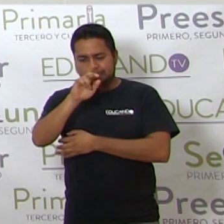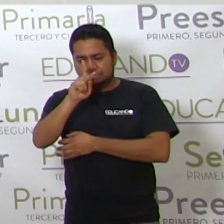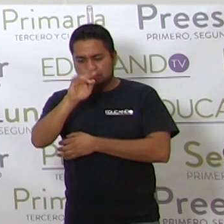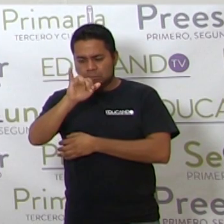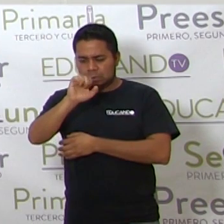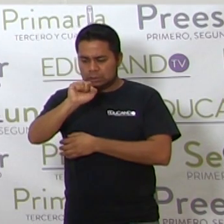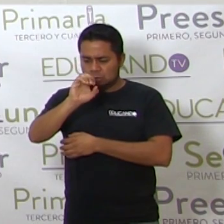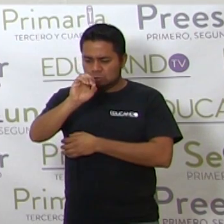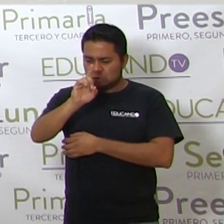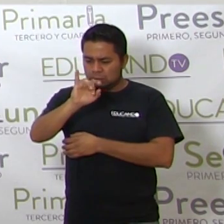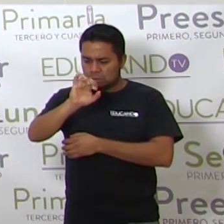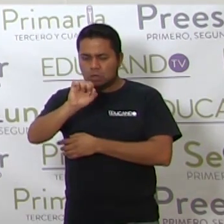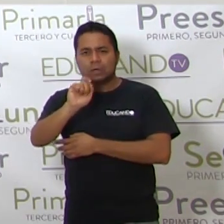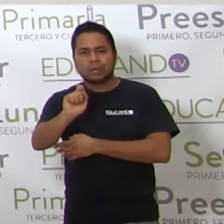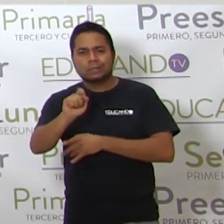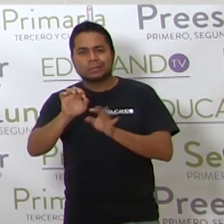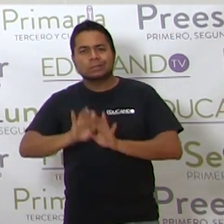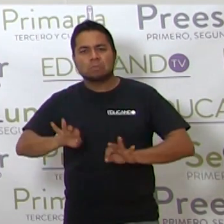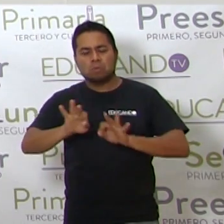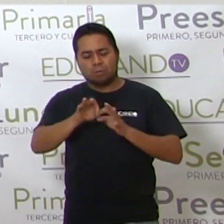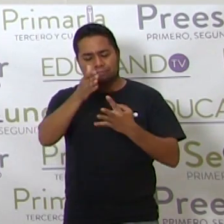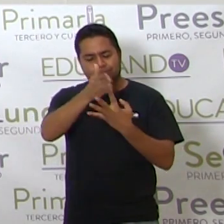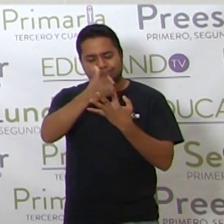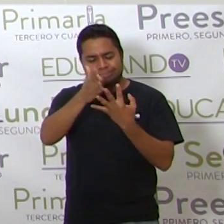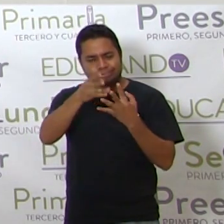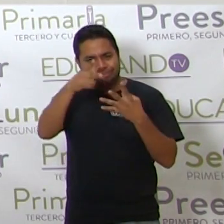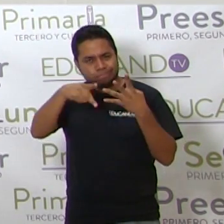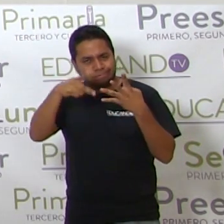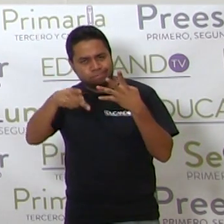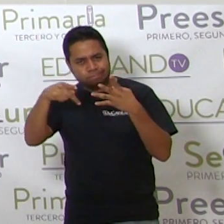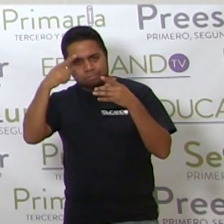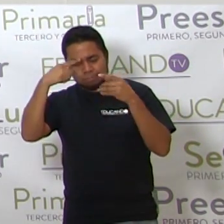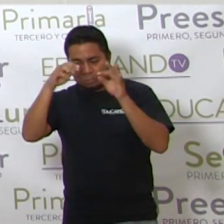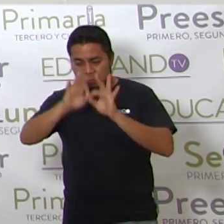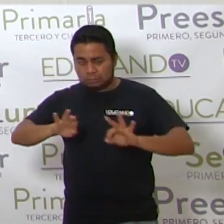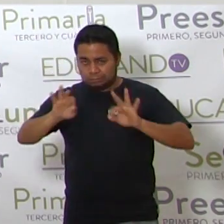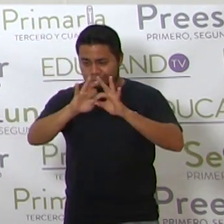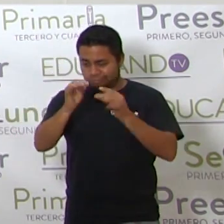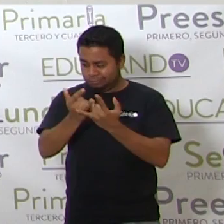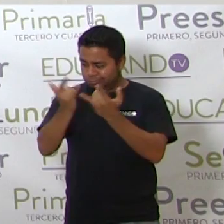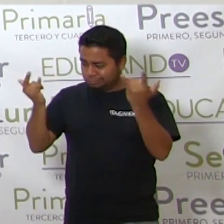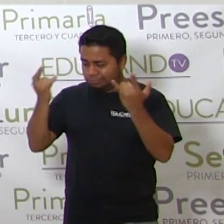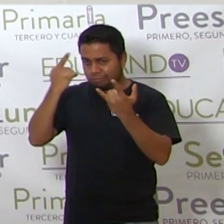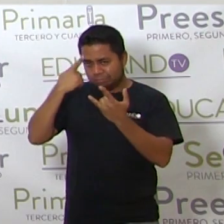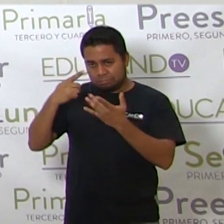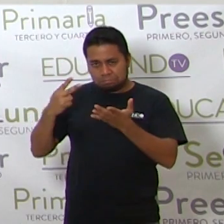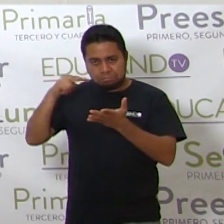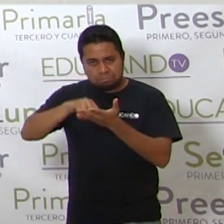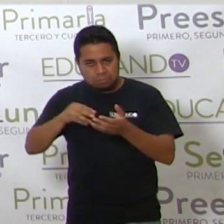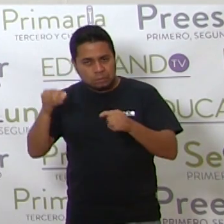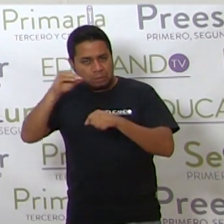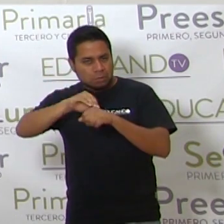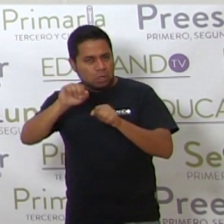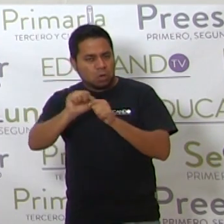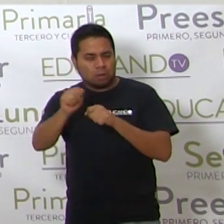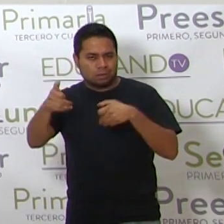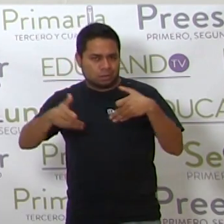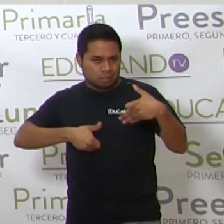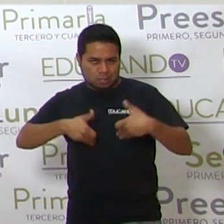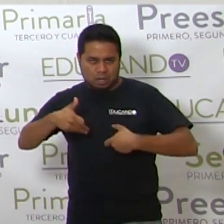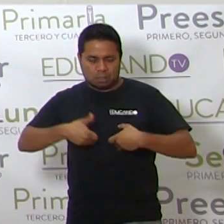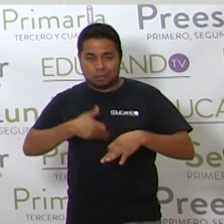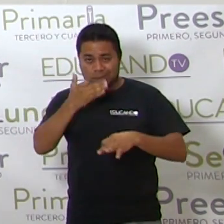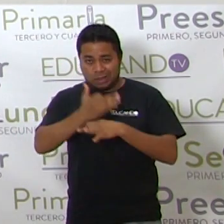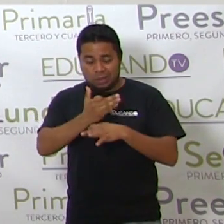importante de toda la narración o de toda la historia que va a ser representada como una obra de teatro en esta